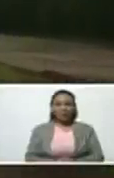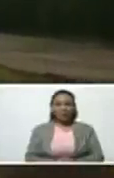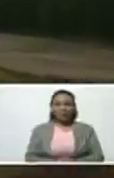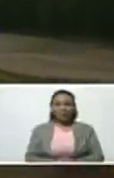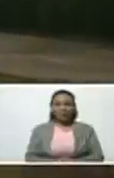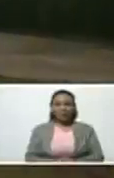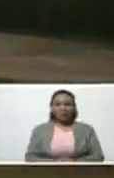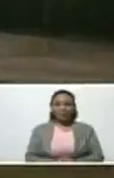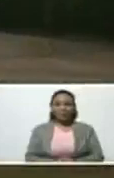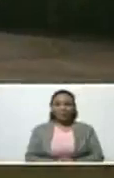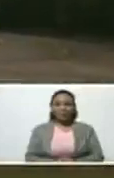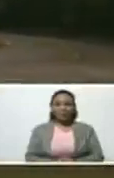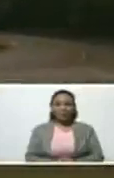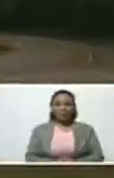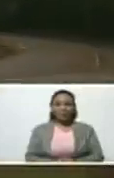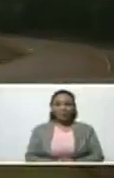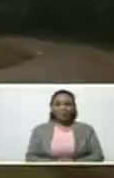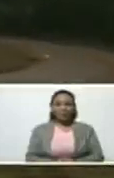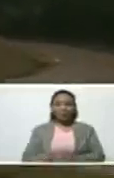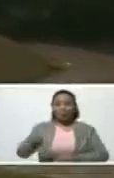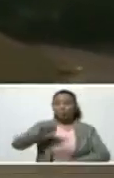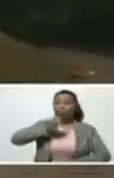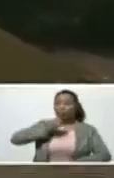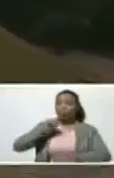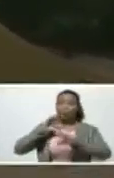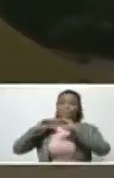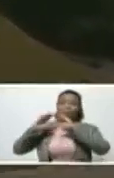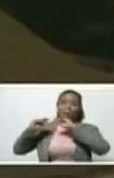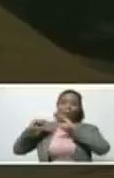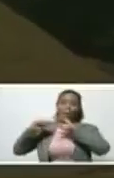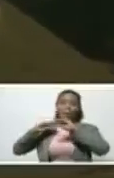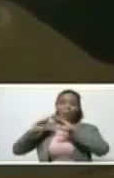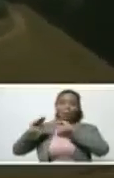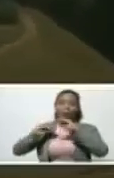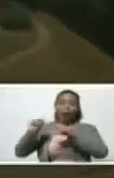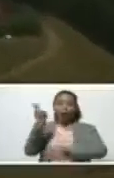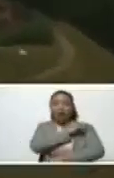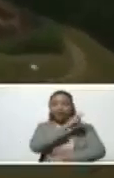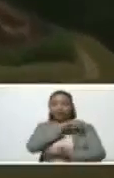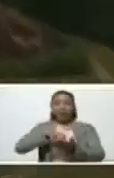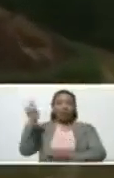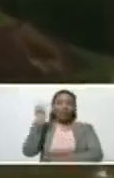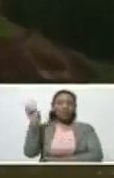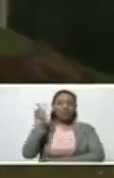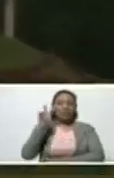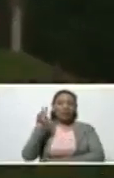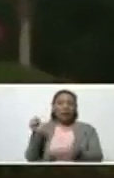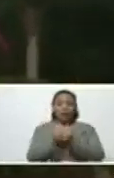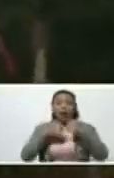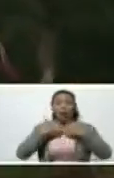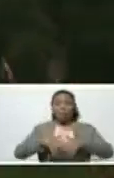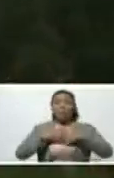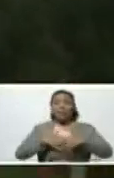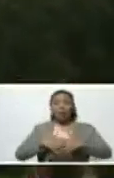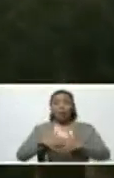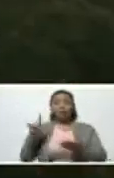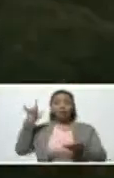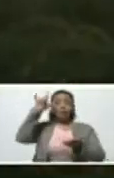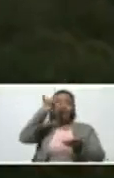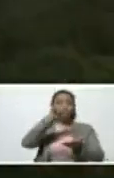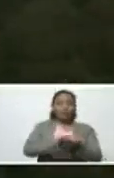Por palabra, habla. Hablando periodista. Hablando. Conversa el jefe de Estado venezolano precisamente con el empresario y piloto